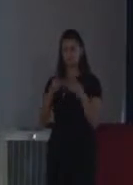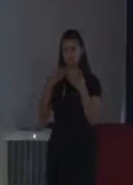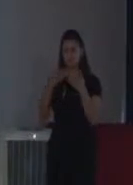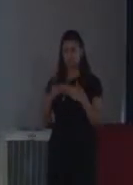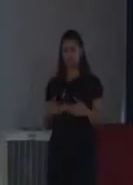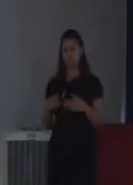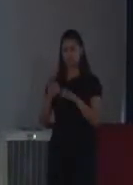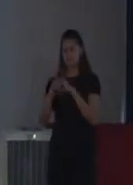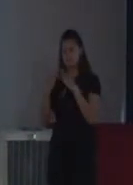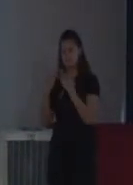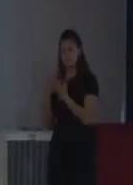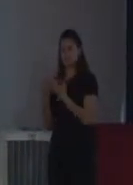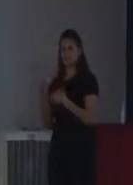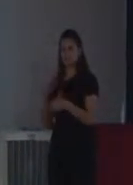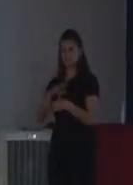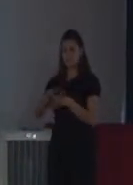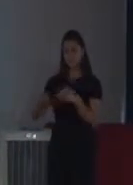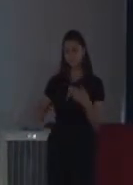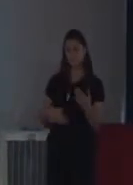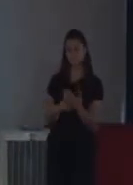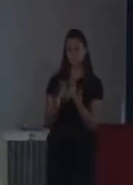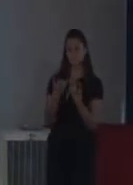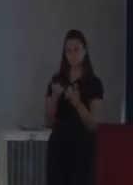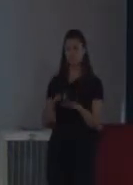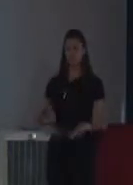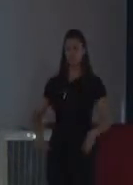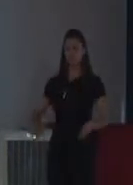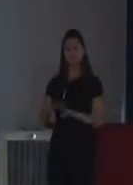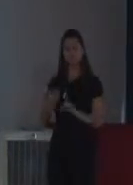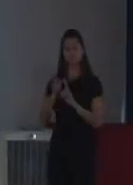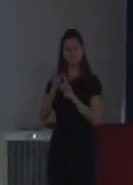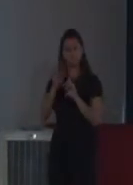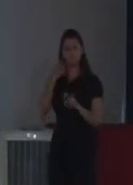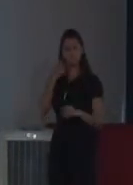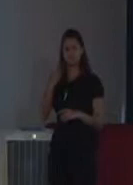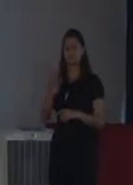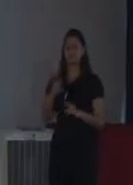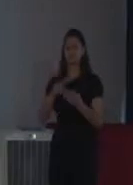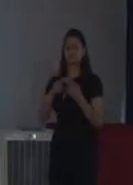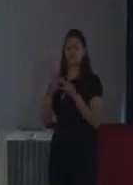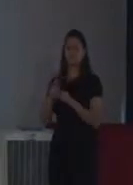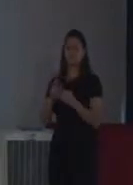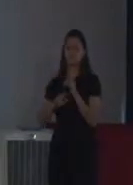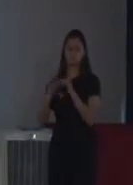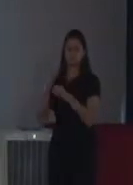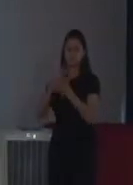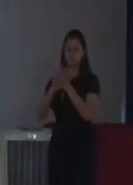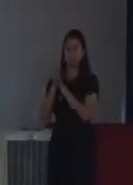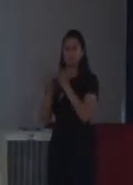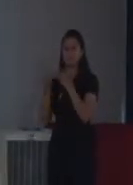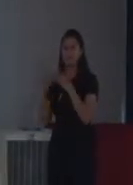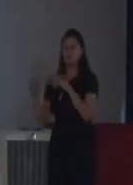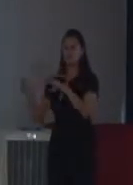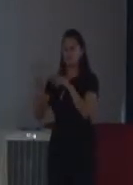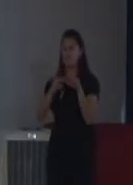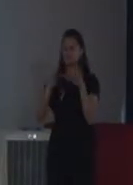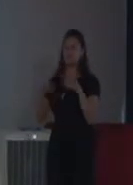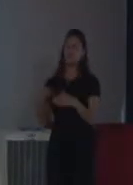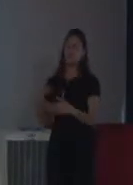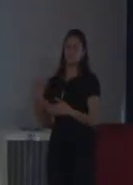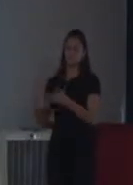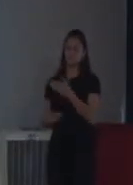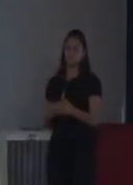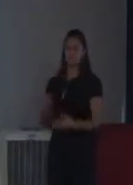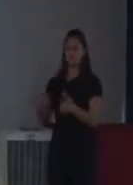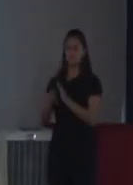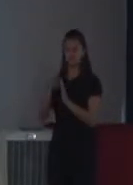de la discapacidad, tiene un espacio fundamental ahora en la construcción de la paz. Hay una cosa de la que se viene hablando que es fundamental, que es el